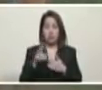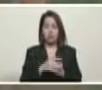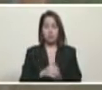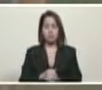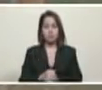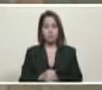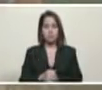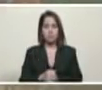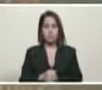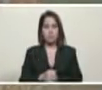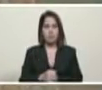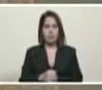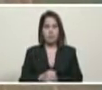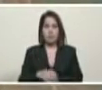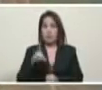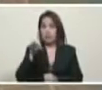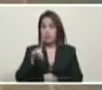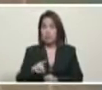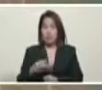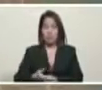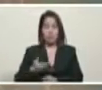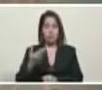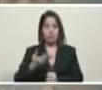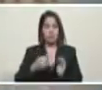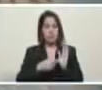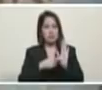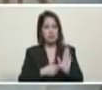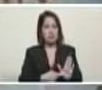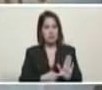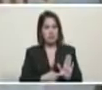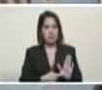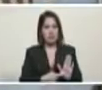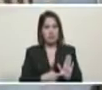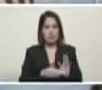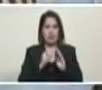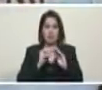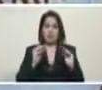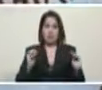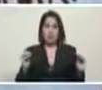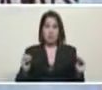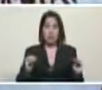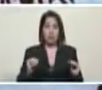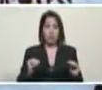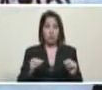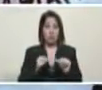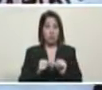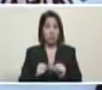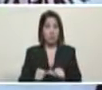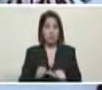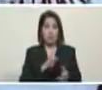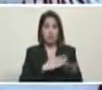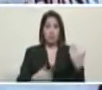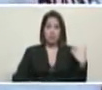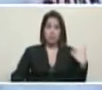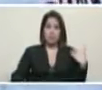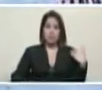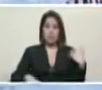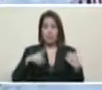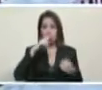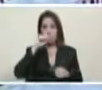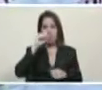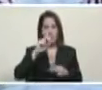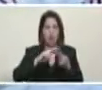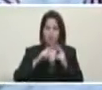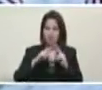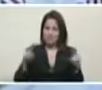venezolano. Igualmente es importante destacar lo que ha sido ese llamado permanente por parte del presidente Nicolás Maduro Moros, llamado a la paz,